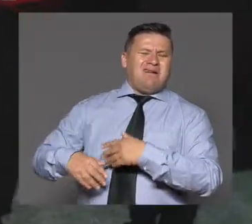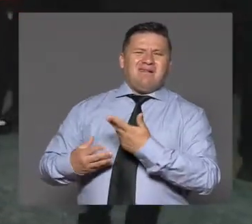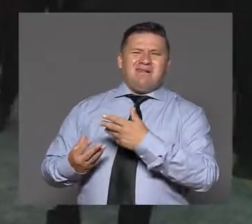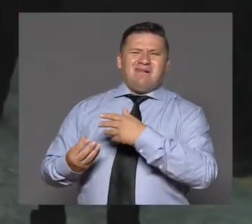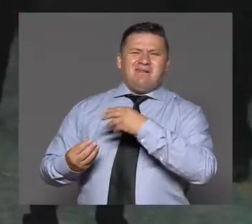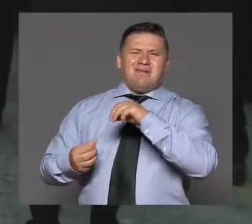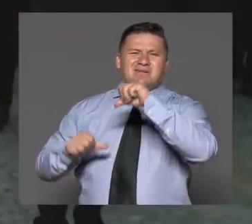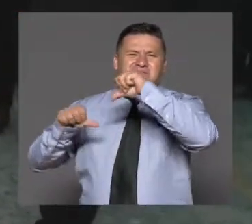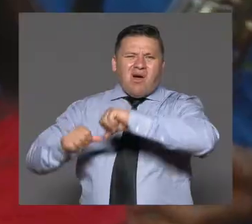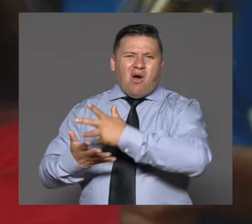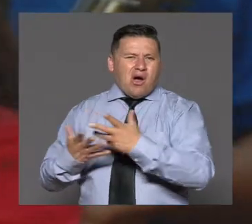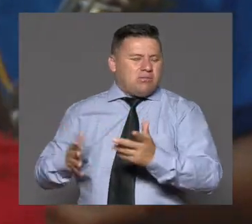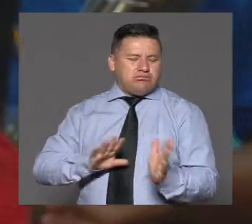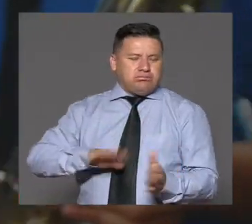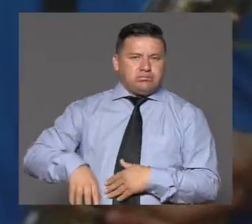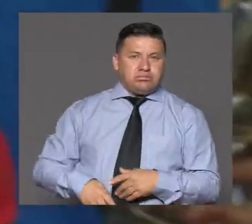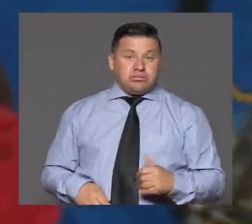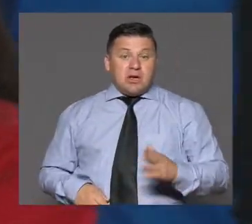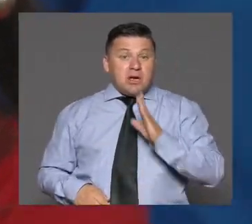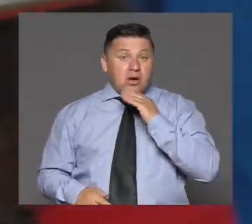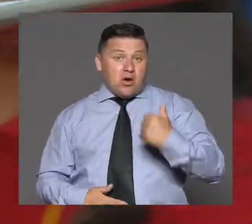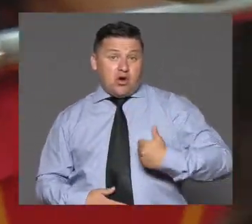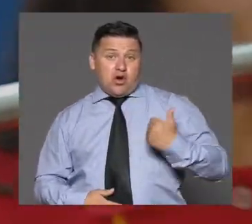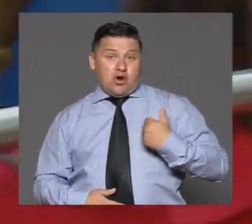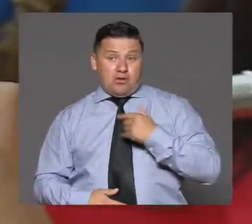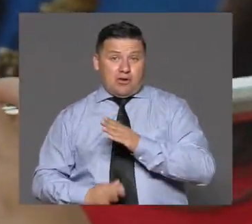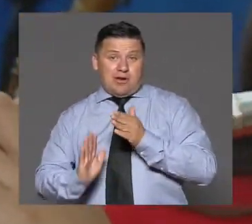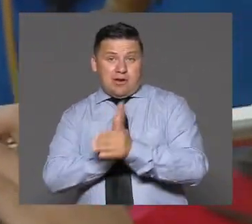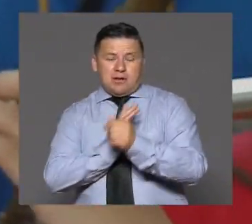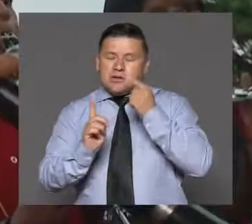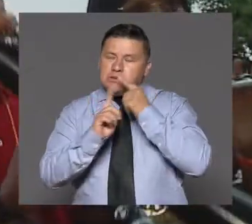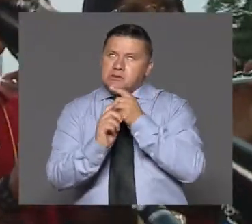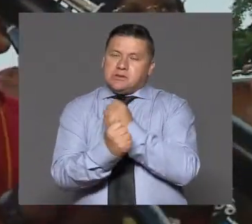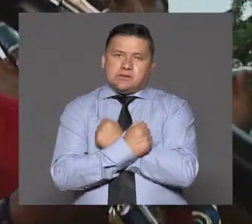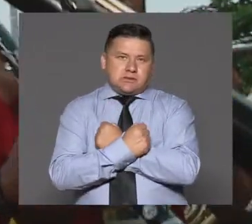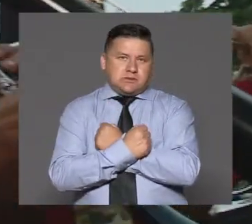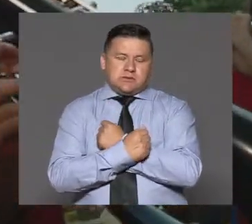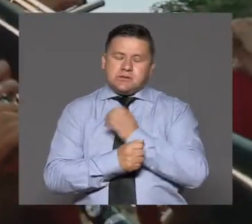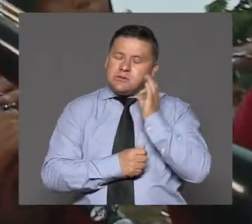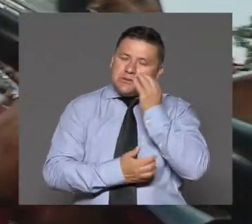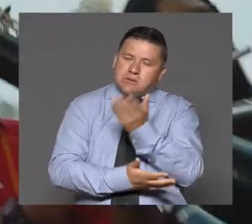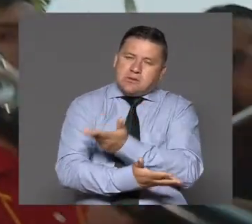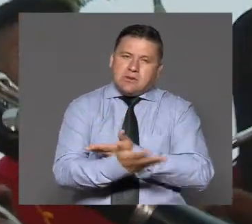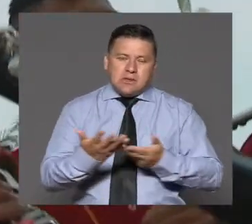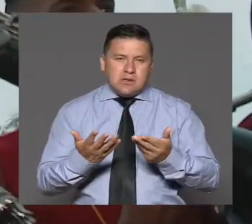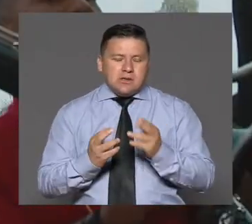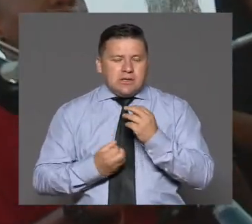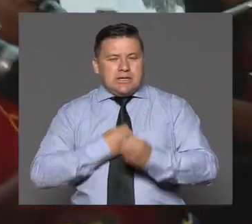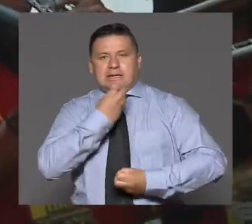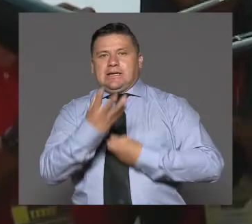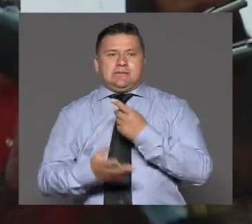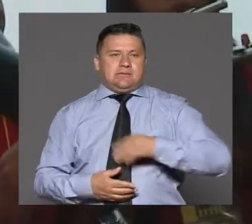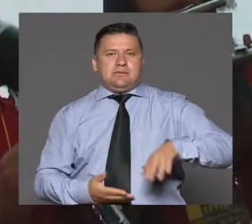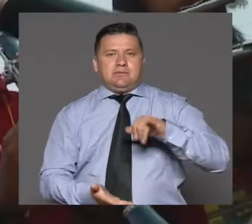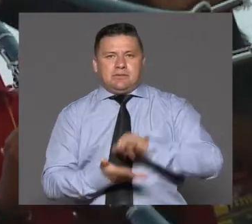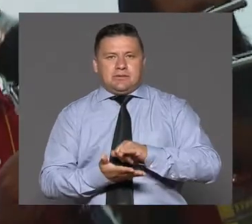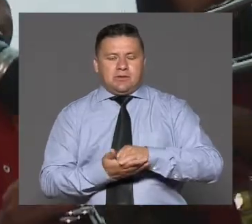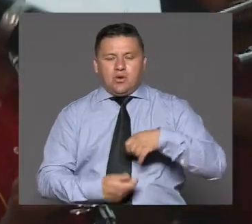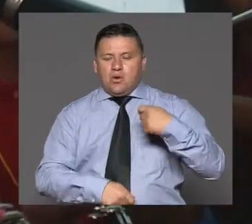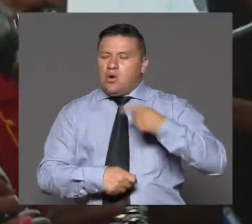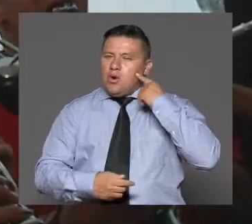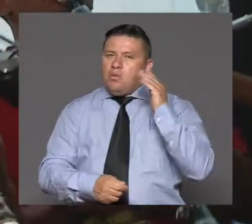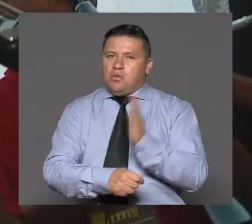son los jóvenes músicos los protagonistas del talento, la pasión y deleite. Así expresan lo que es una